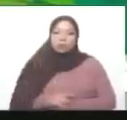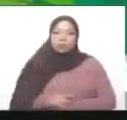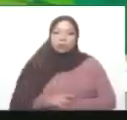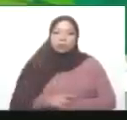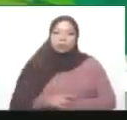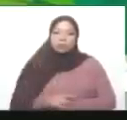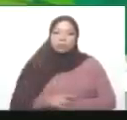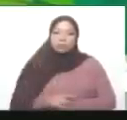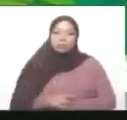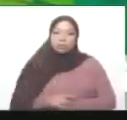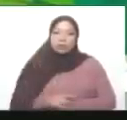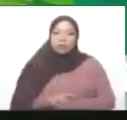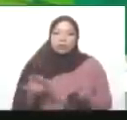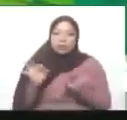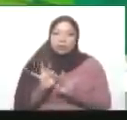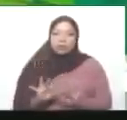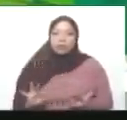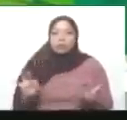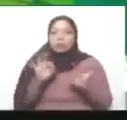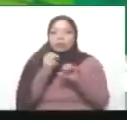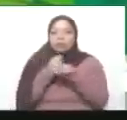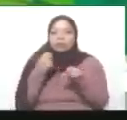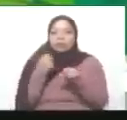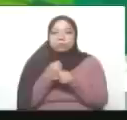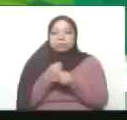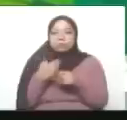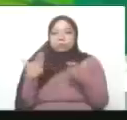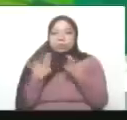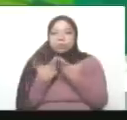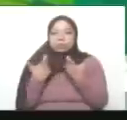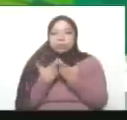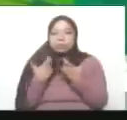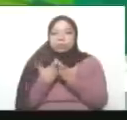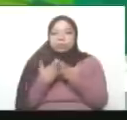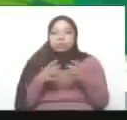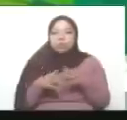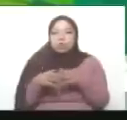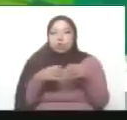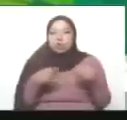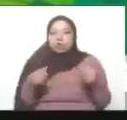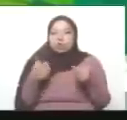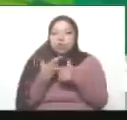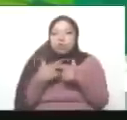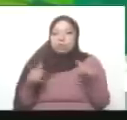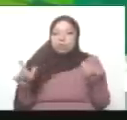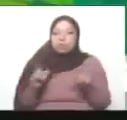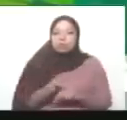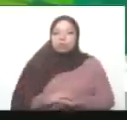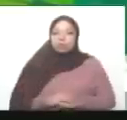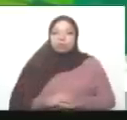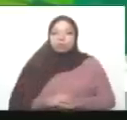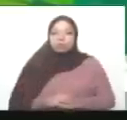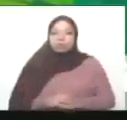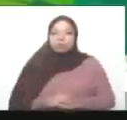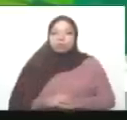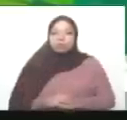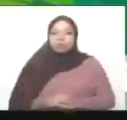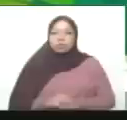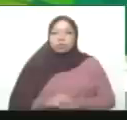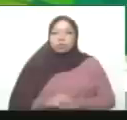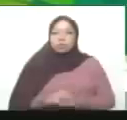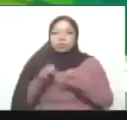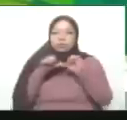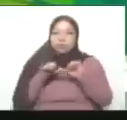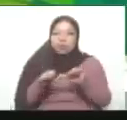desaparición del ejército nacional cuando se licenció todo el ejército libertador y Páez no le dio